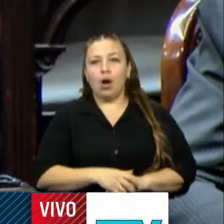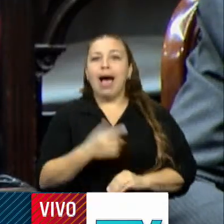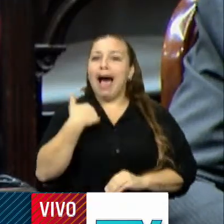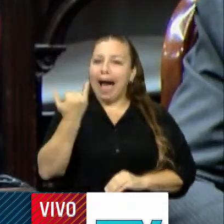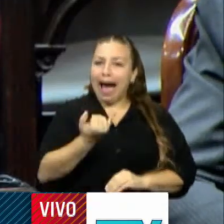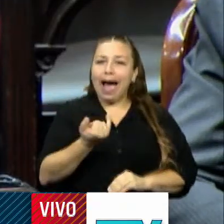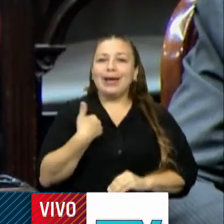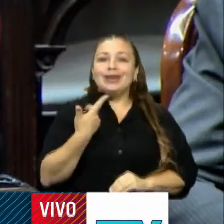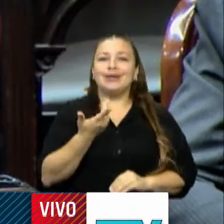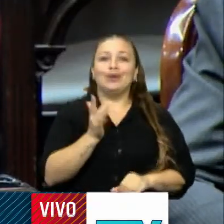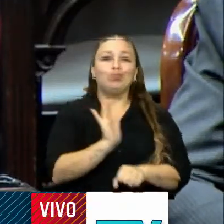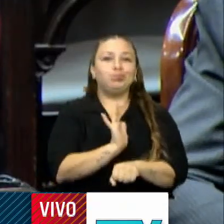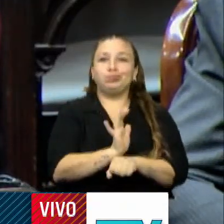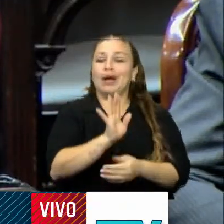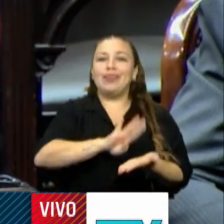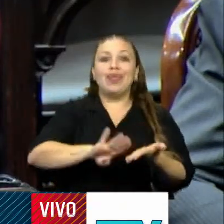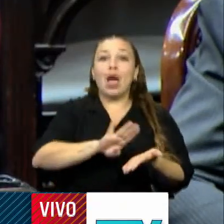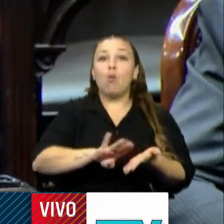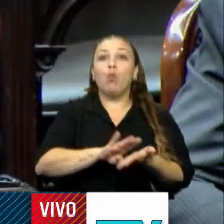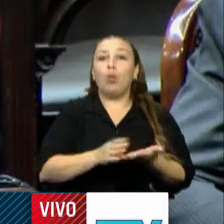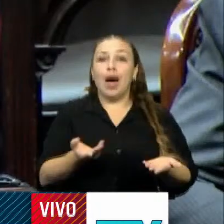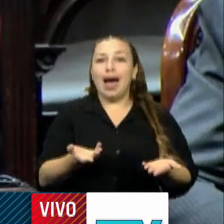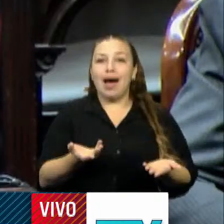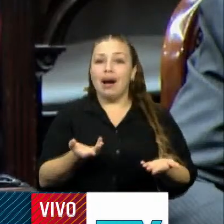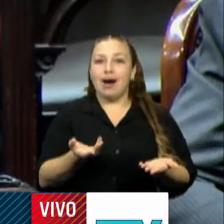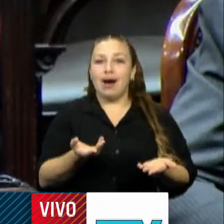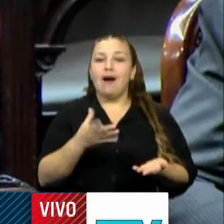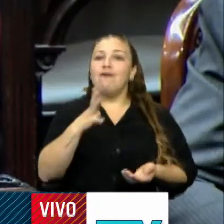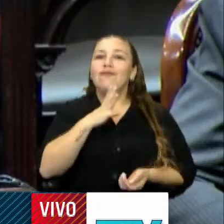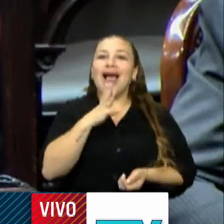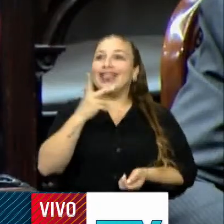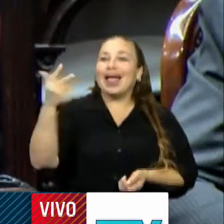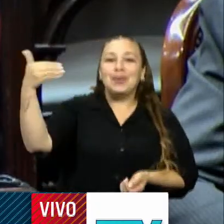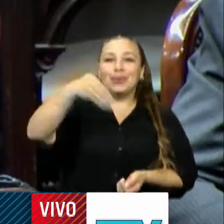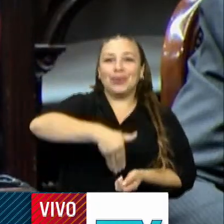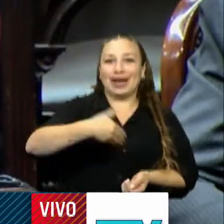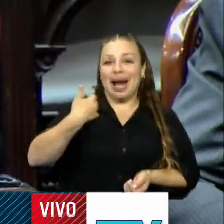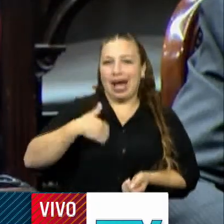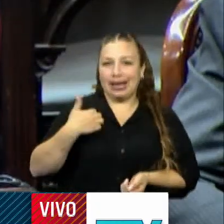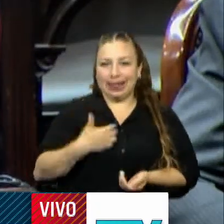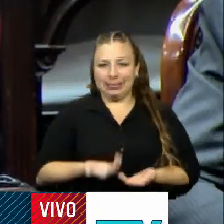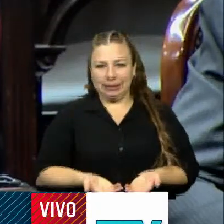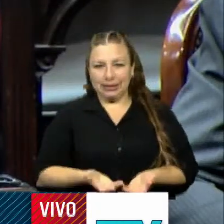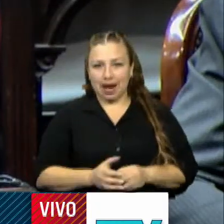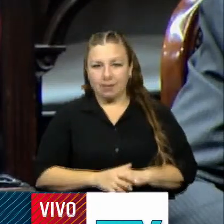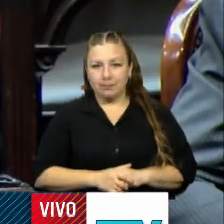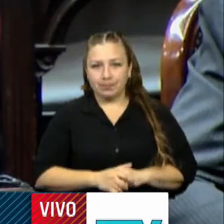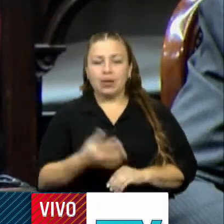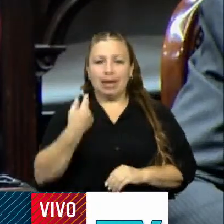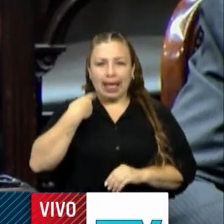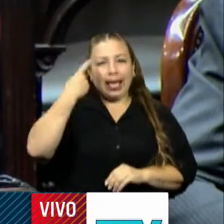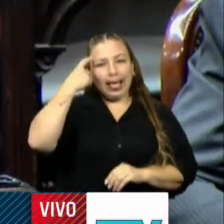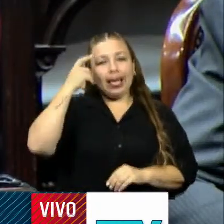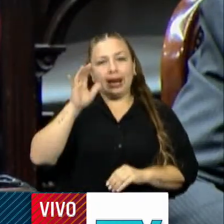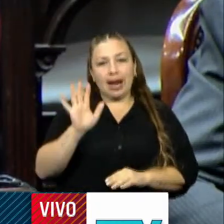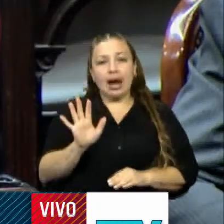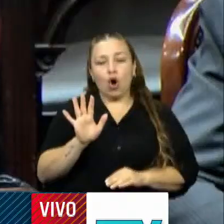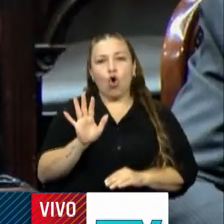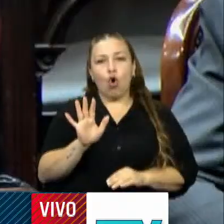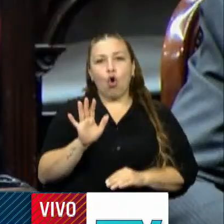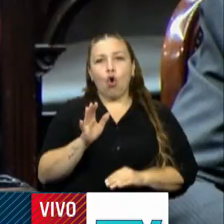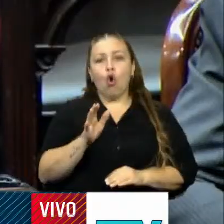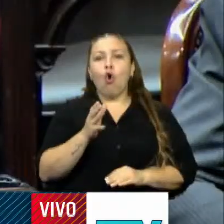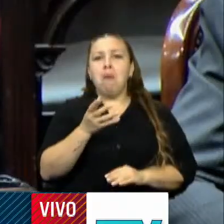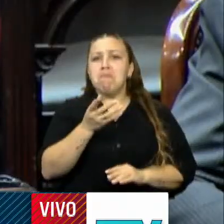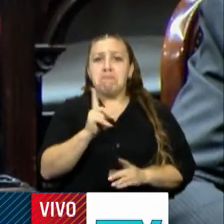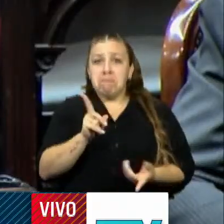deuda, creo, pendiente, porque no vino a la Argentina, y creo que muy sabiamente por no ser parte